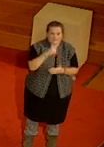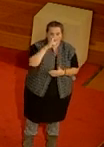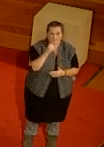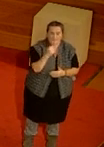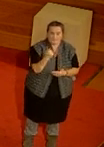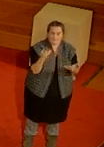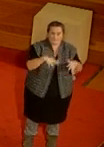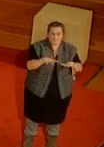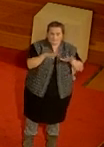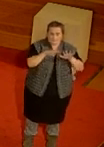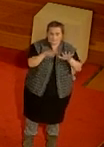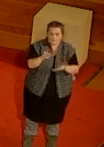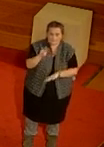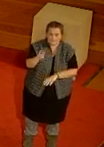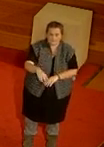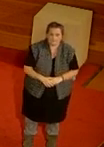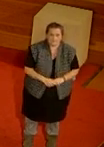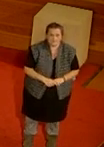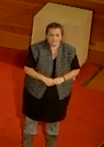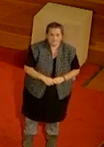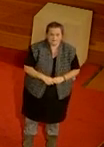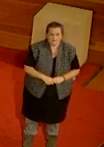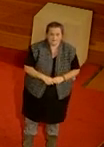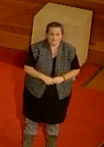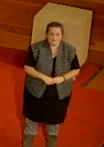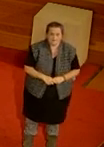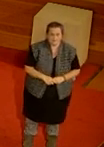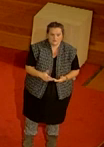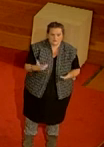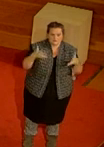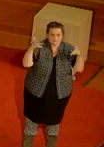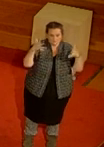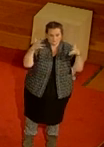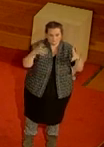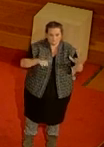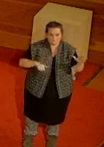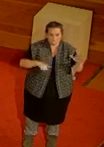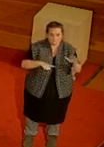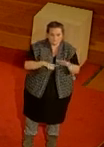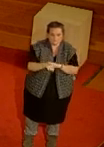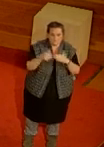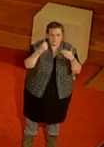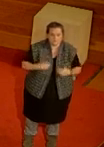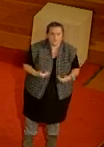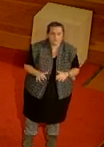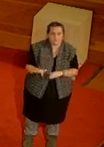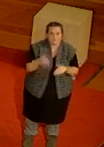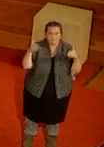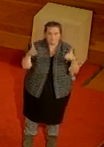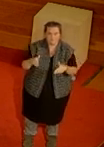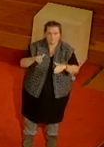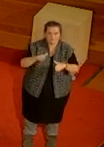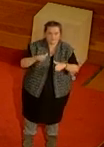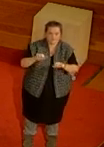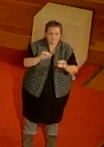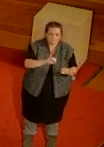er nazi batu garapen programar ahular da bikar erzen eta indar gaten